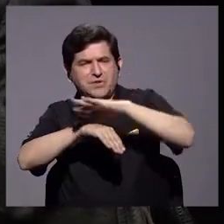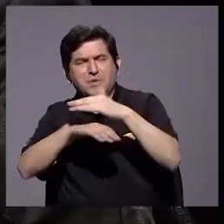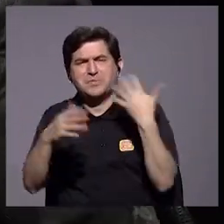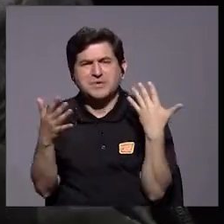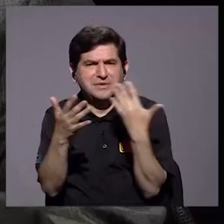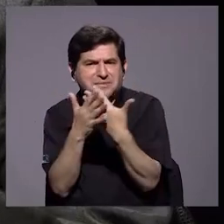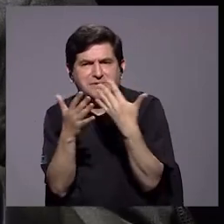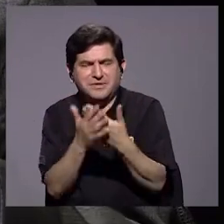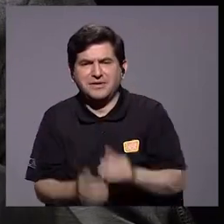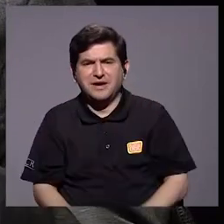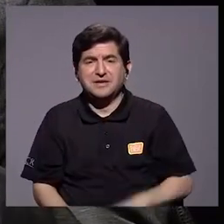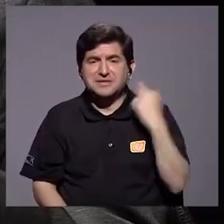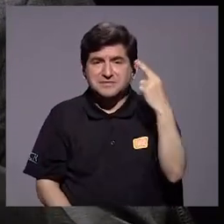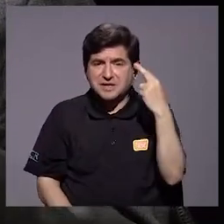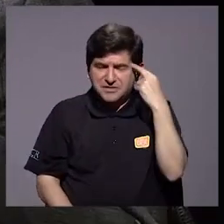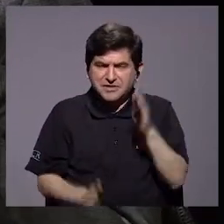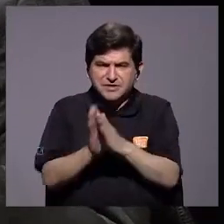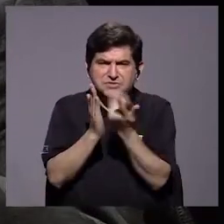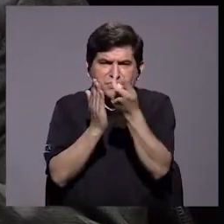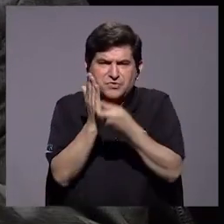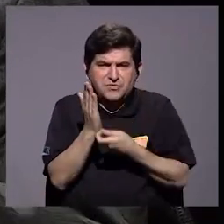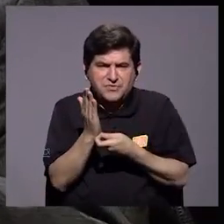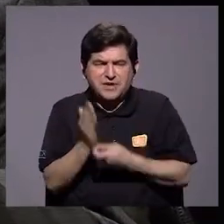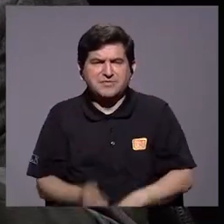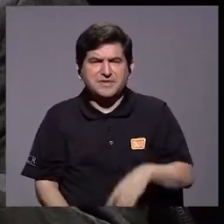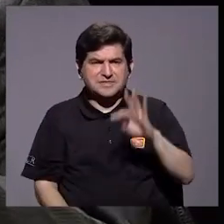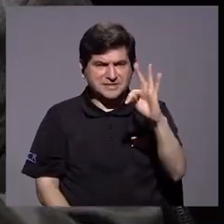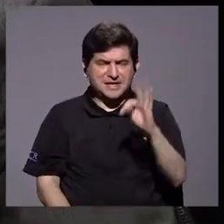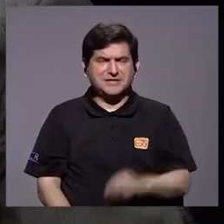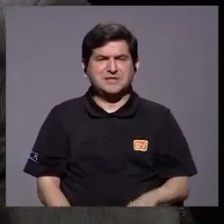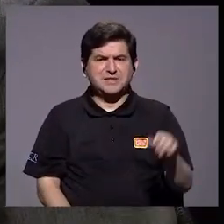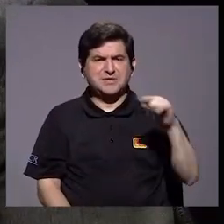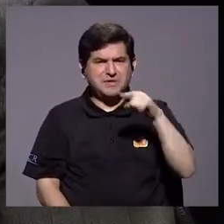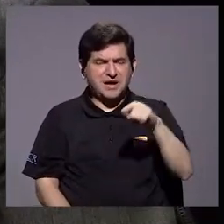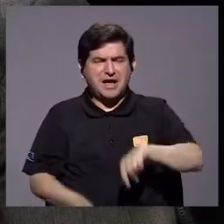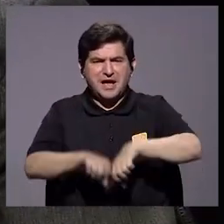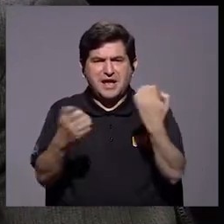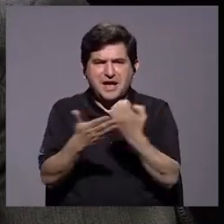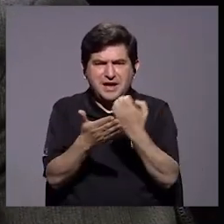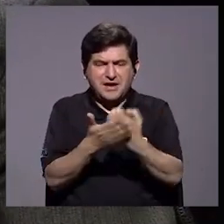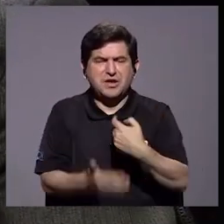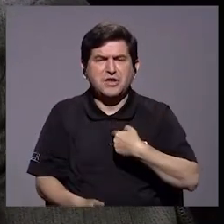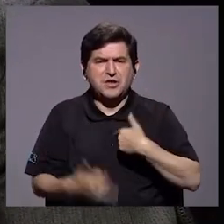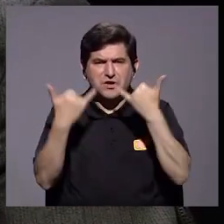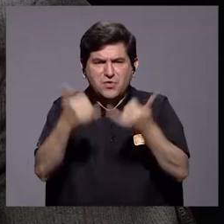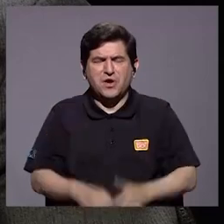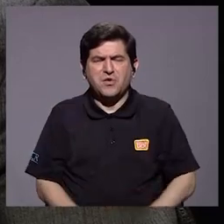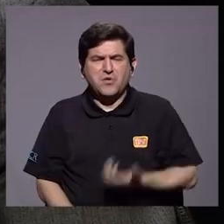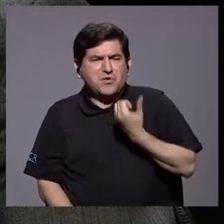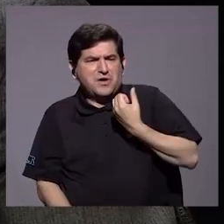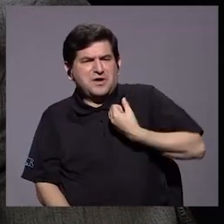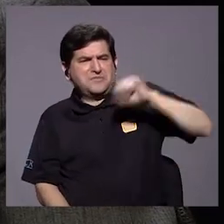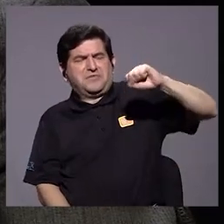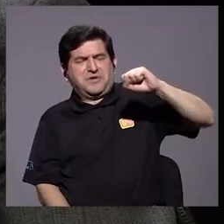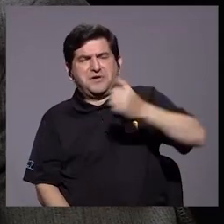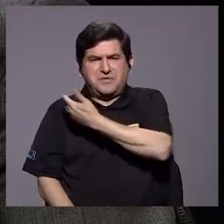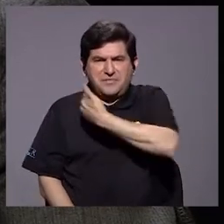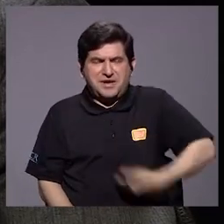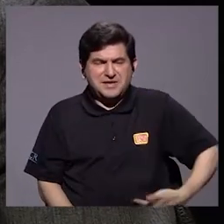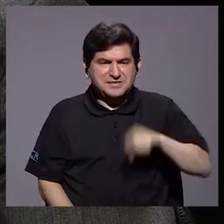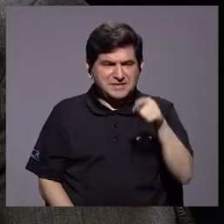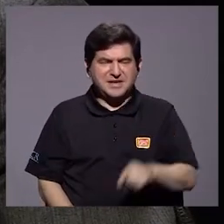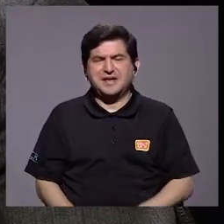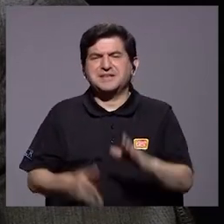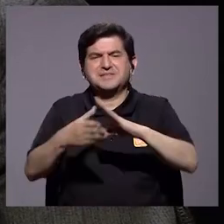el triunfo quebró y que por eso yo ahora me descrito con herida de un cuento urbano que se que se crearon